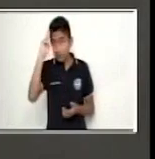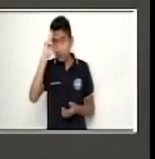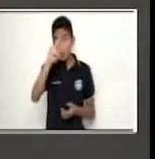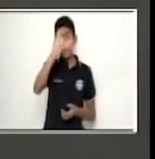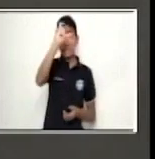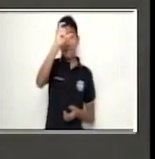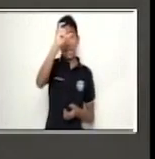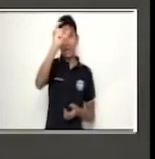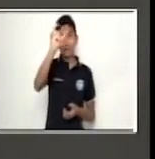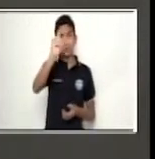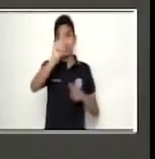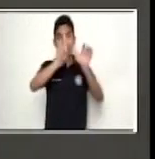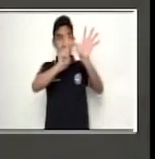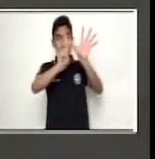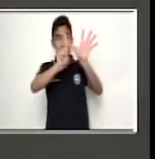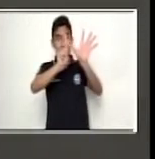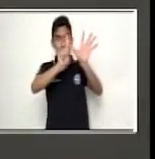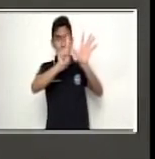tapones,